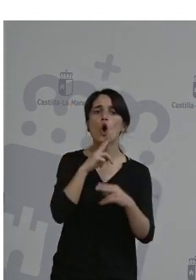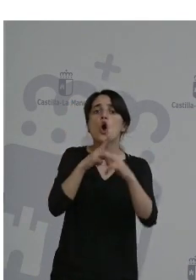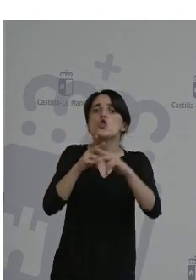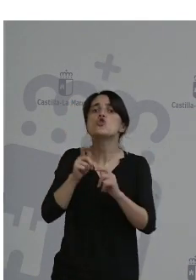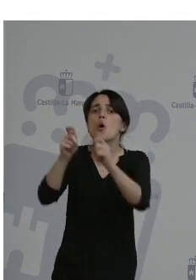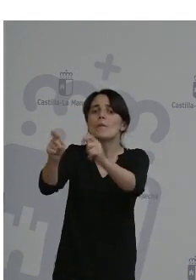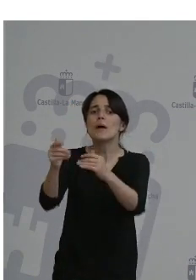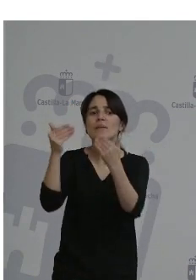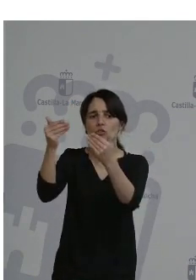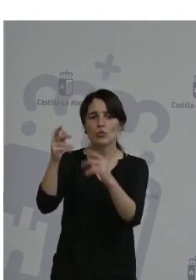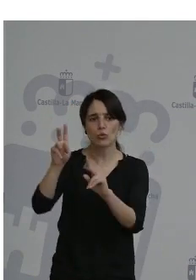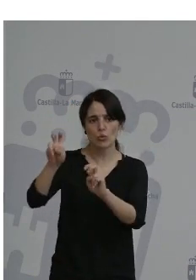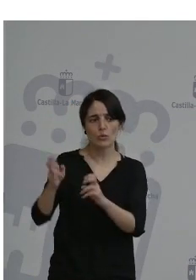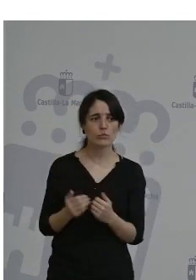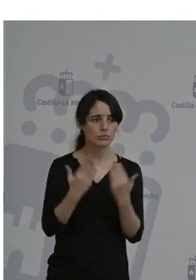aplausos